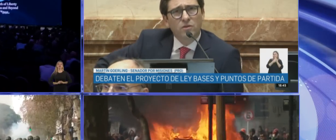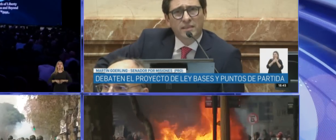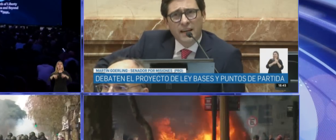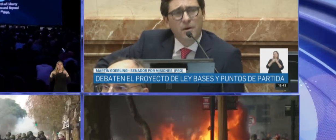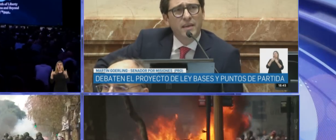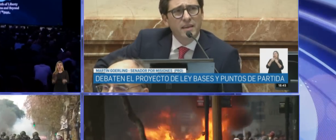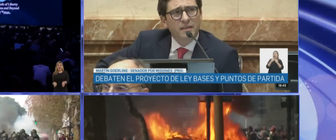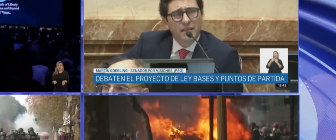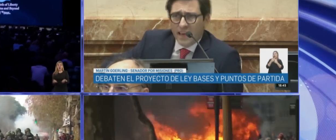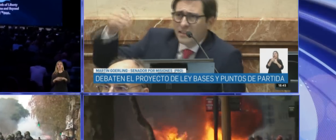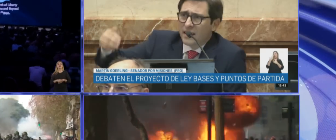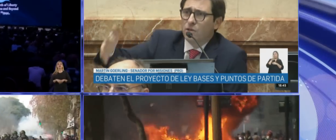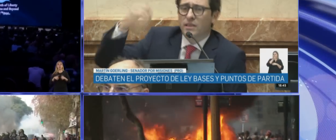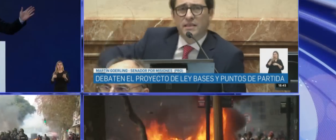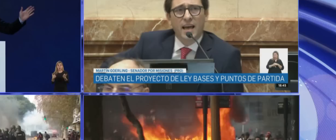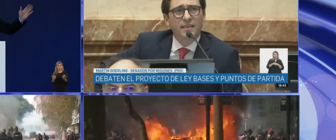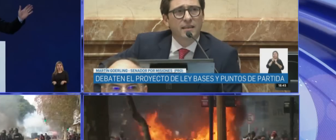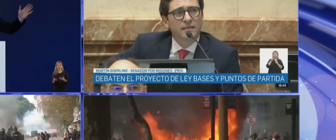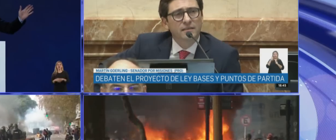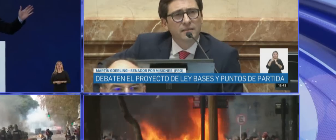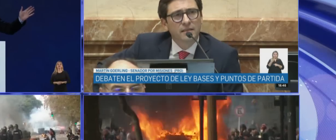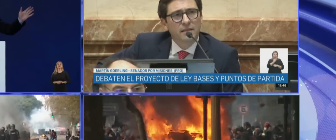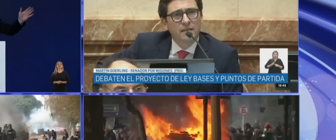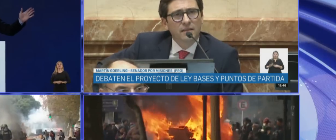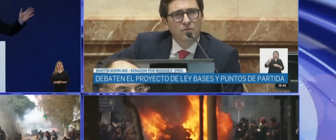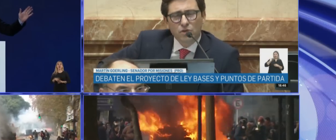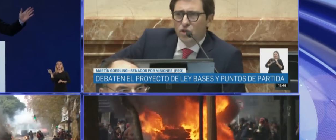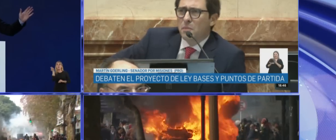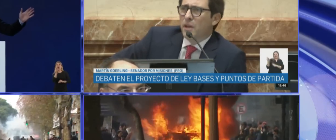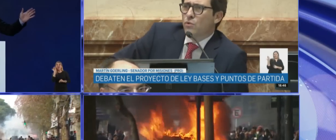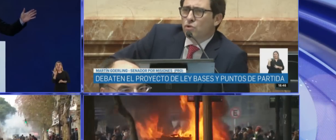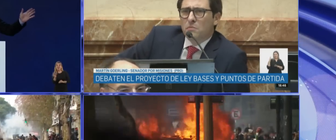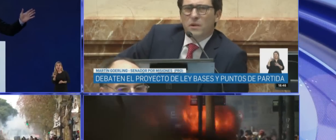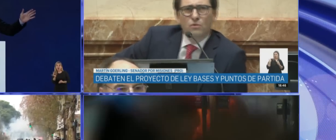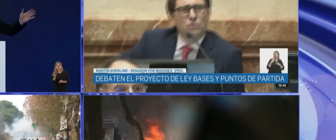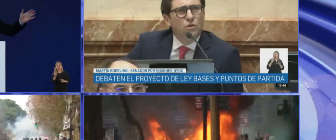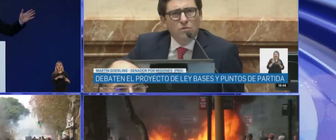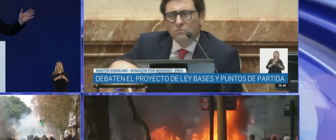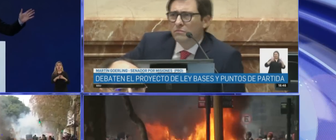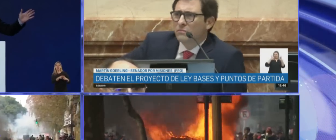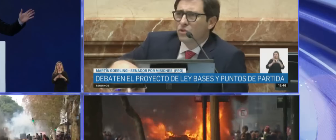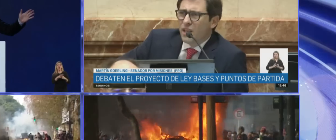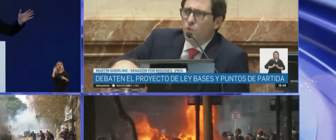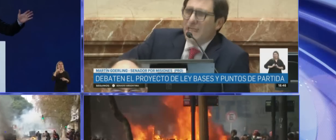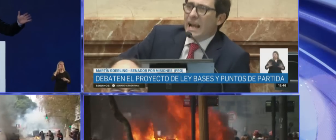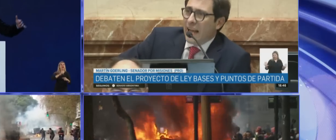Por eso, mientras que en el mes de diciembre discutíamos la hiperinflación,